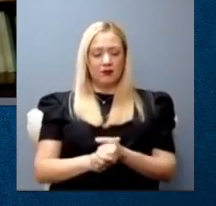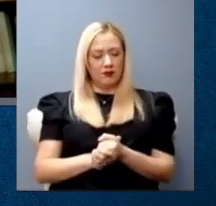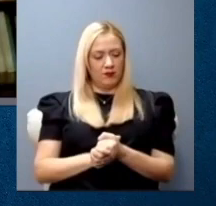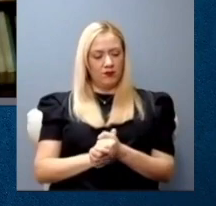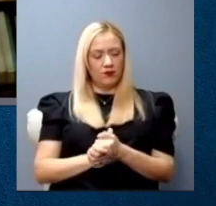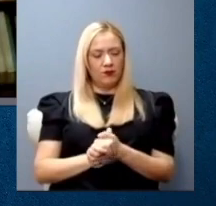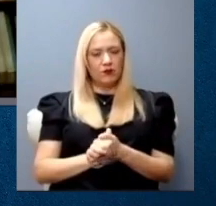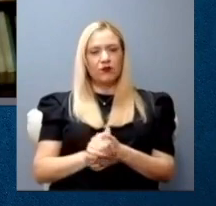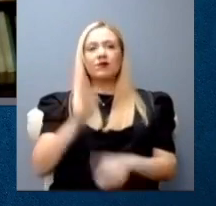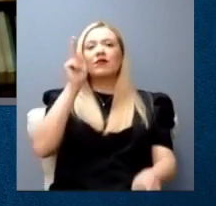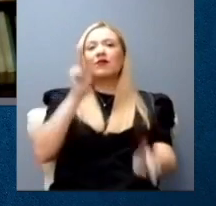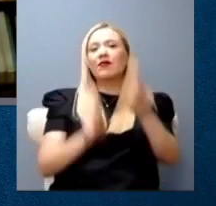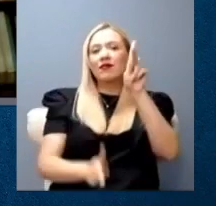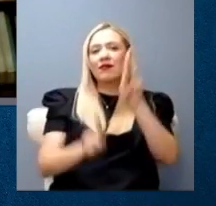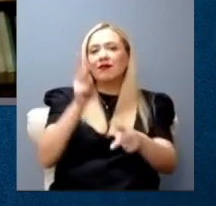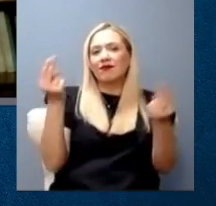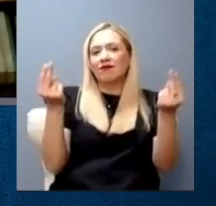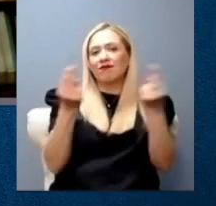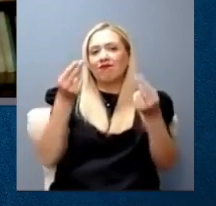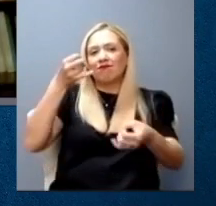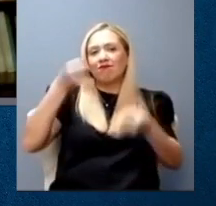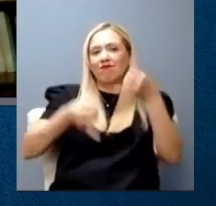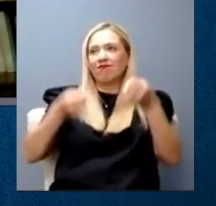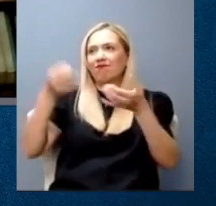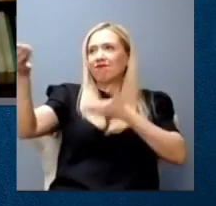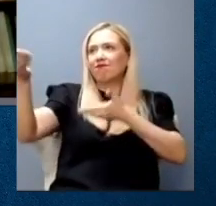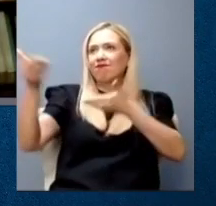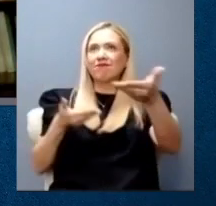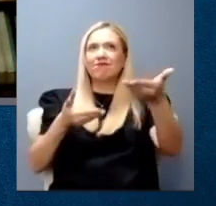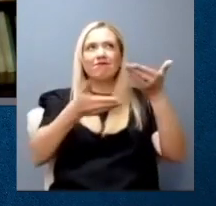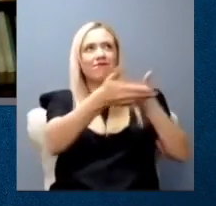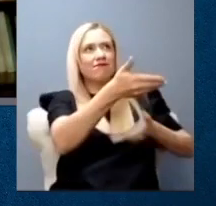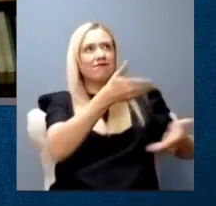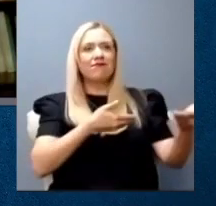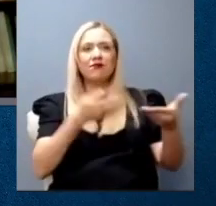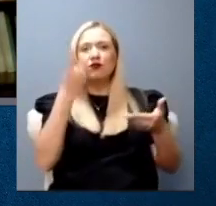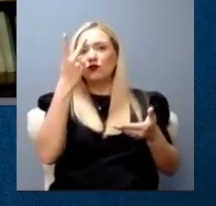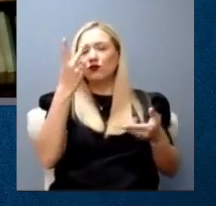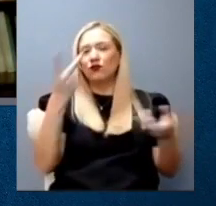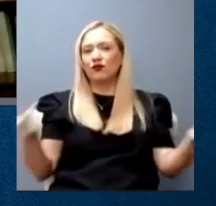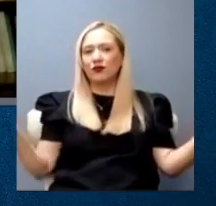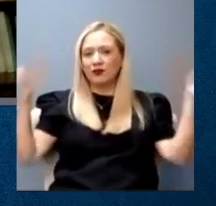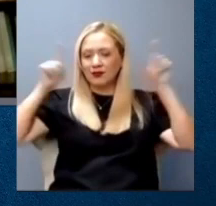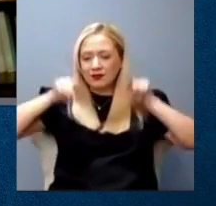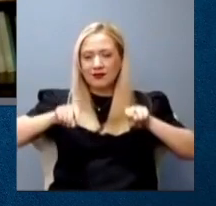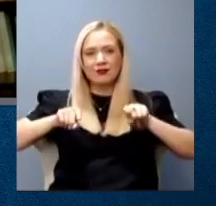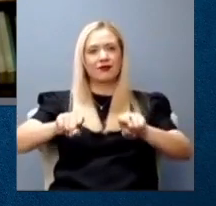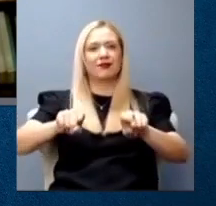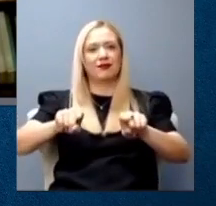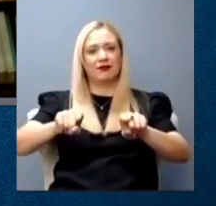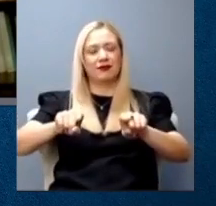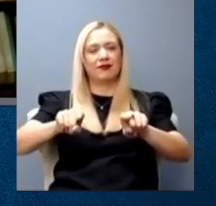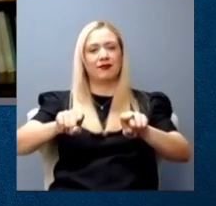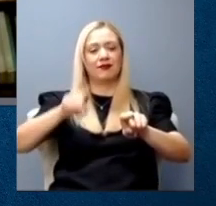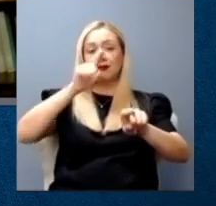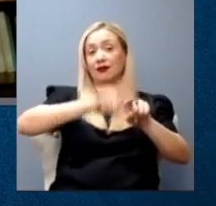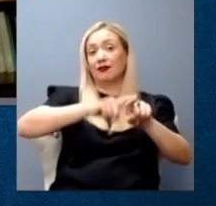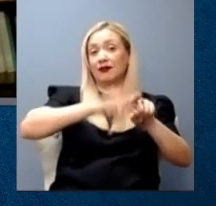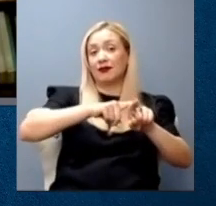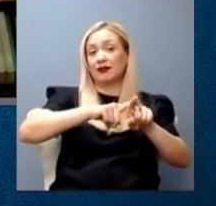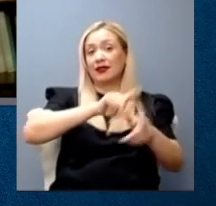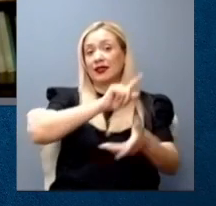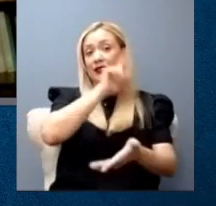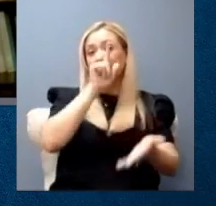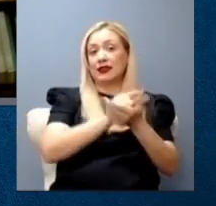el diálogo jurisprudencial y el impacto que se da de doble vía, digamos, desde los ordenamientos